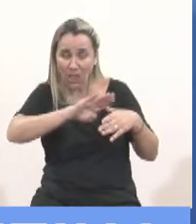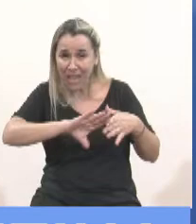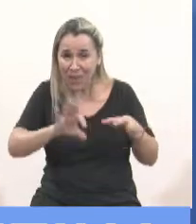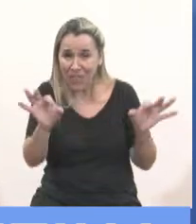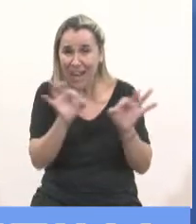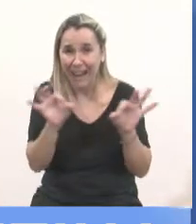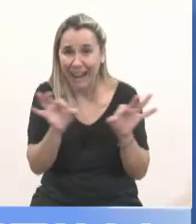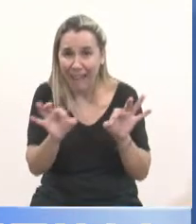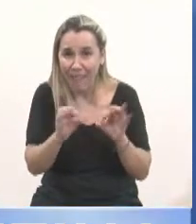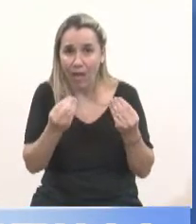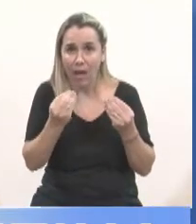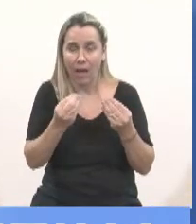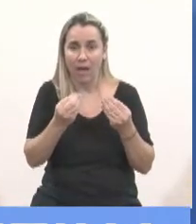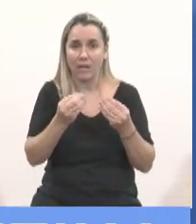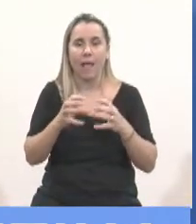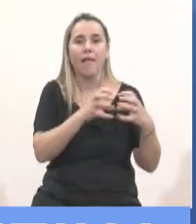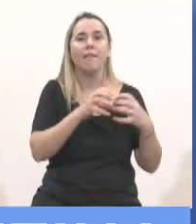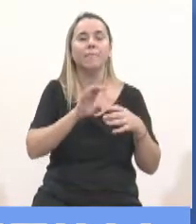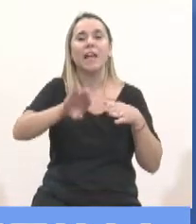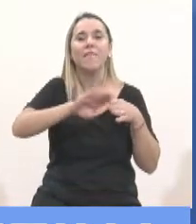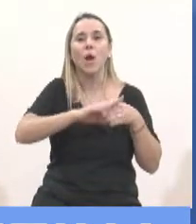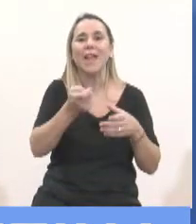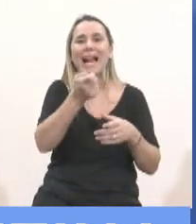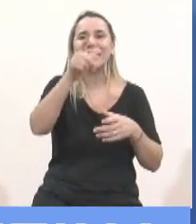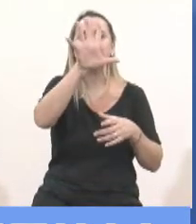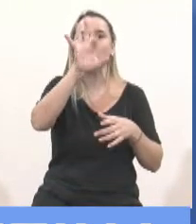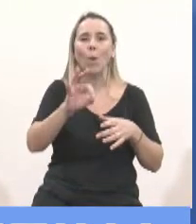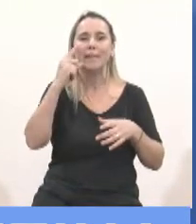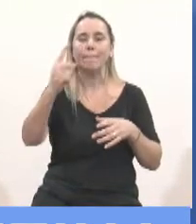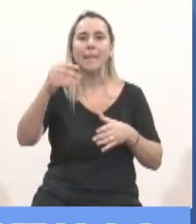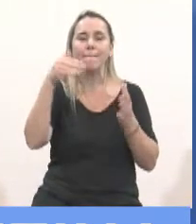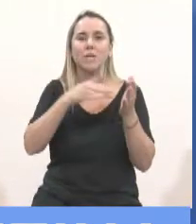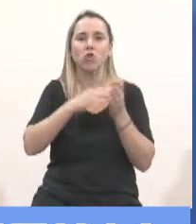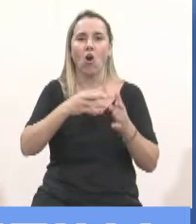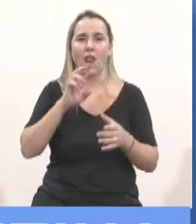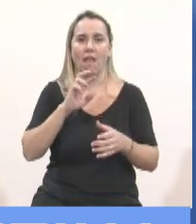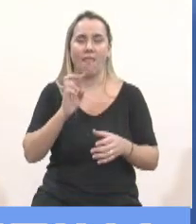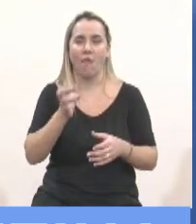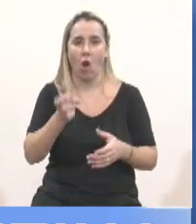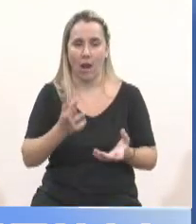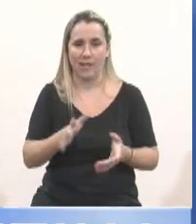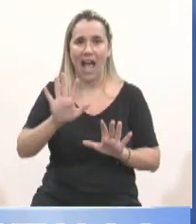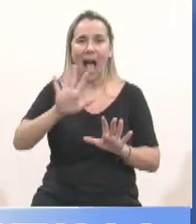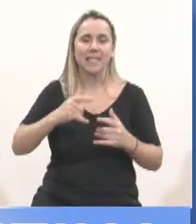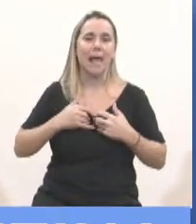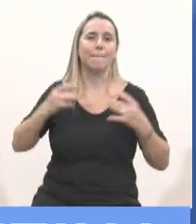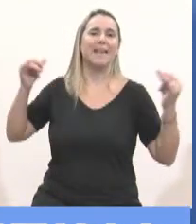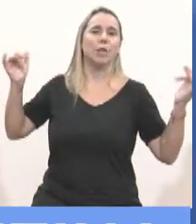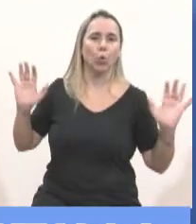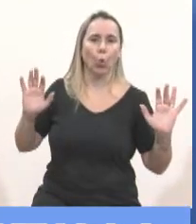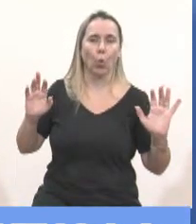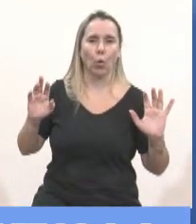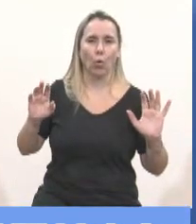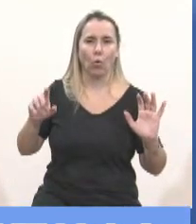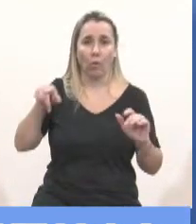tratar deuda por casi 50 mil millones de dólares. Ese es el espíritu republicano que tienen ahora. Ahora